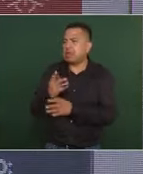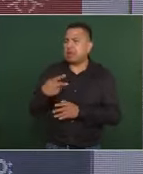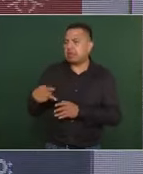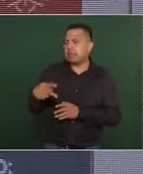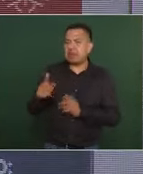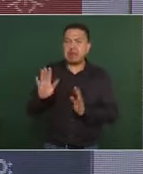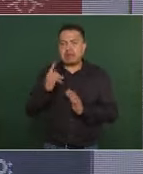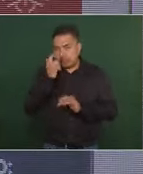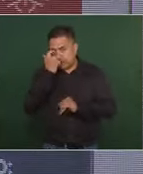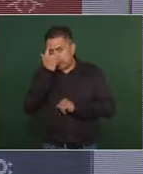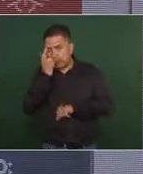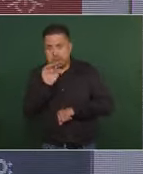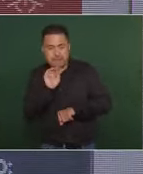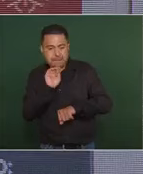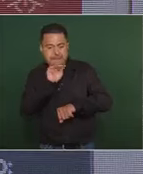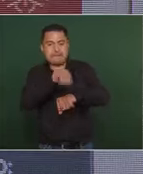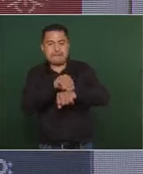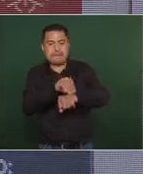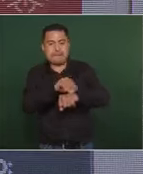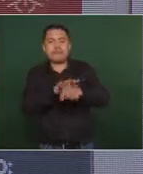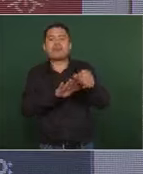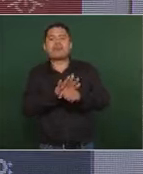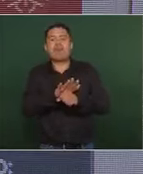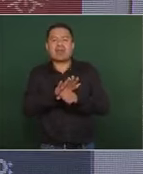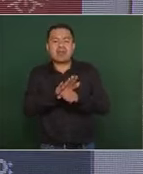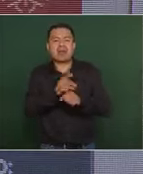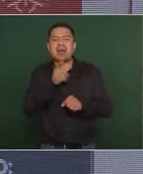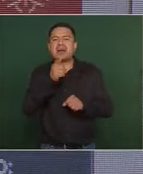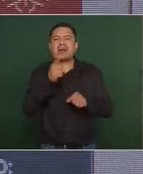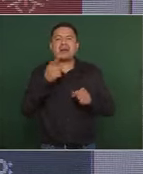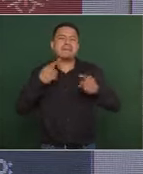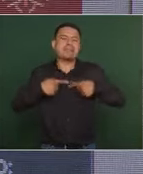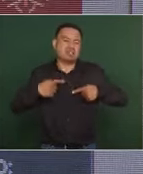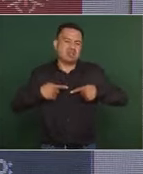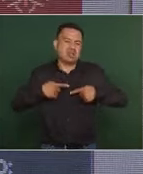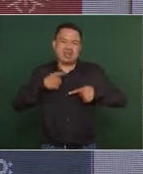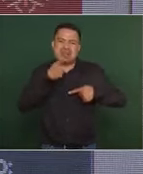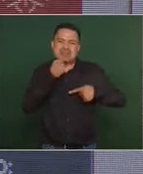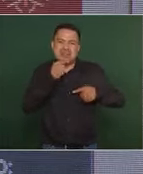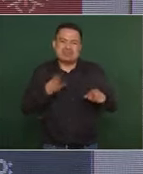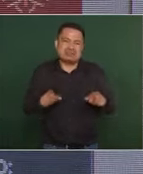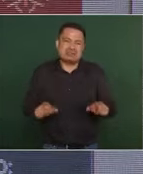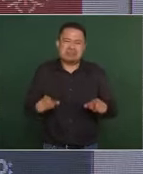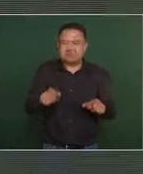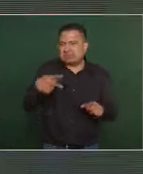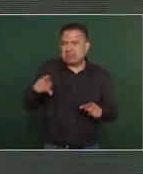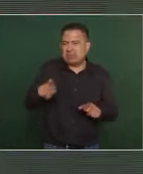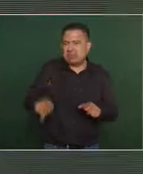de que se crearan las autodefensas. Pero ahora